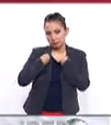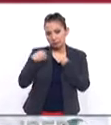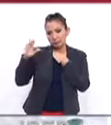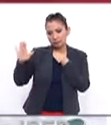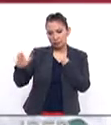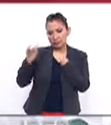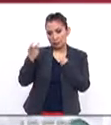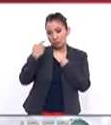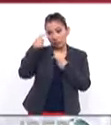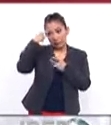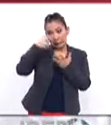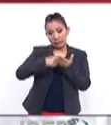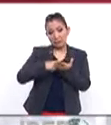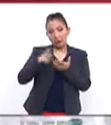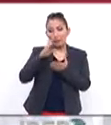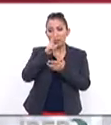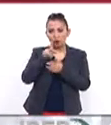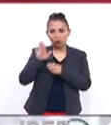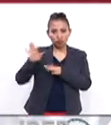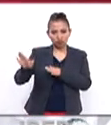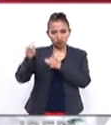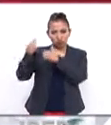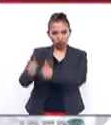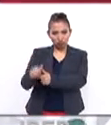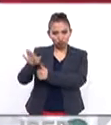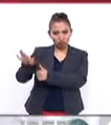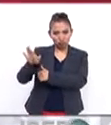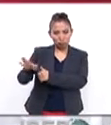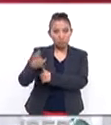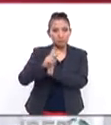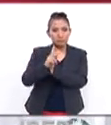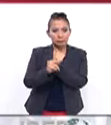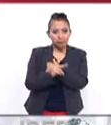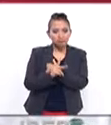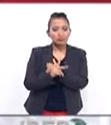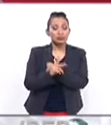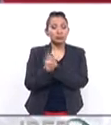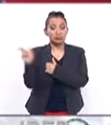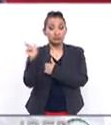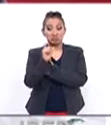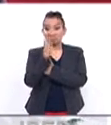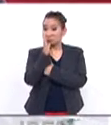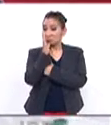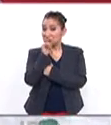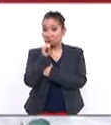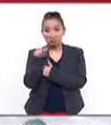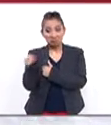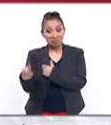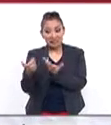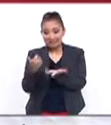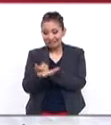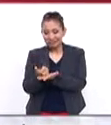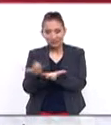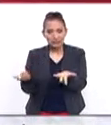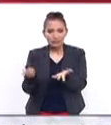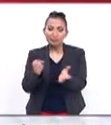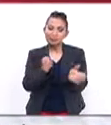que eso es lo que consideramos mejor, y cuando ya no se puede